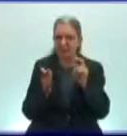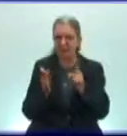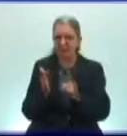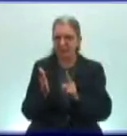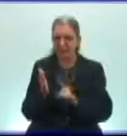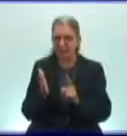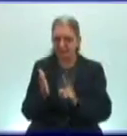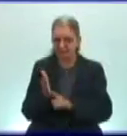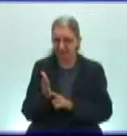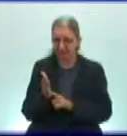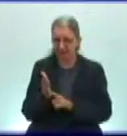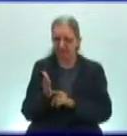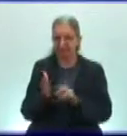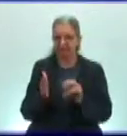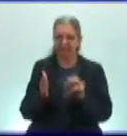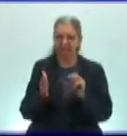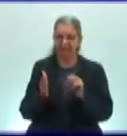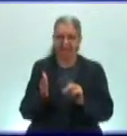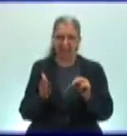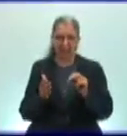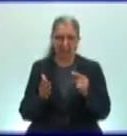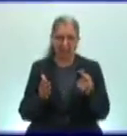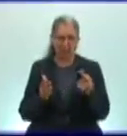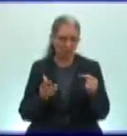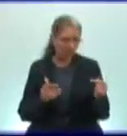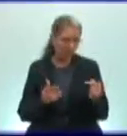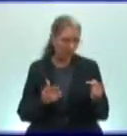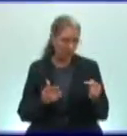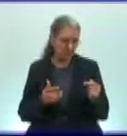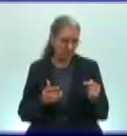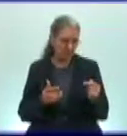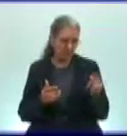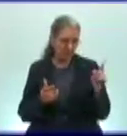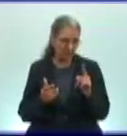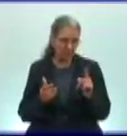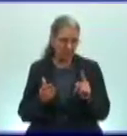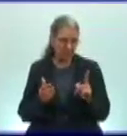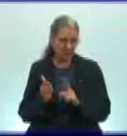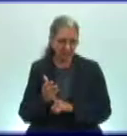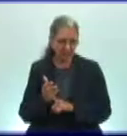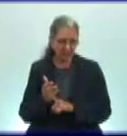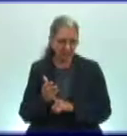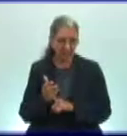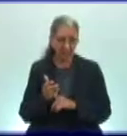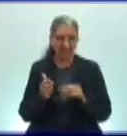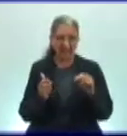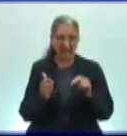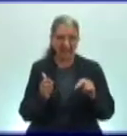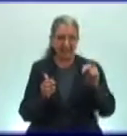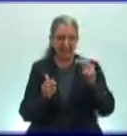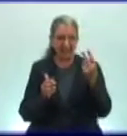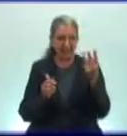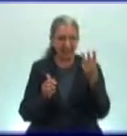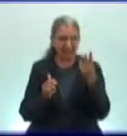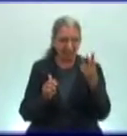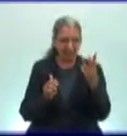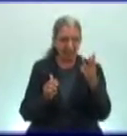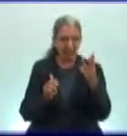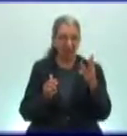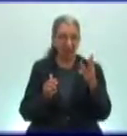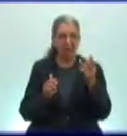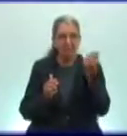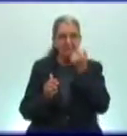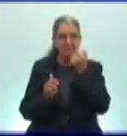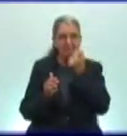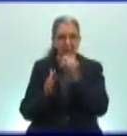Aquí tenemos n igual 1, que es el nivel de menor energía, y n igual 3 es el nivel de mayor energía. ¿Cuántos